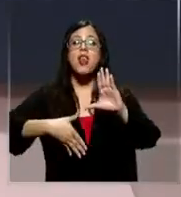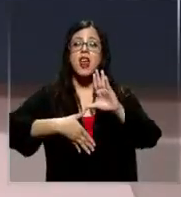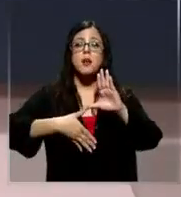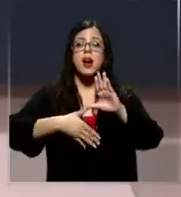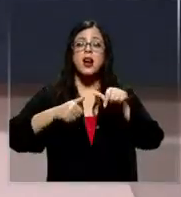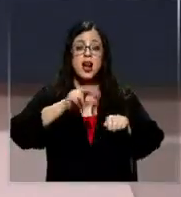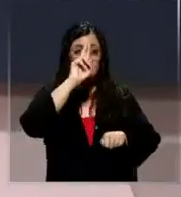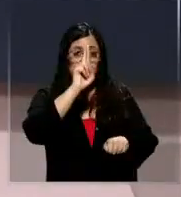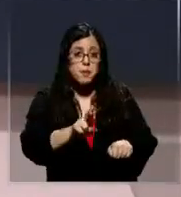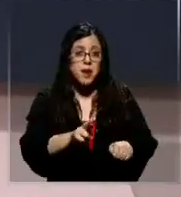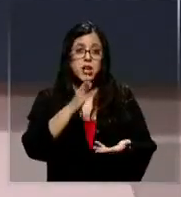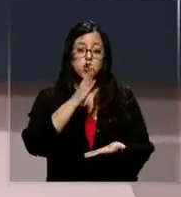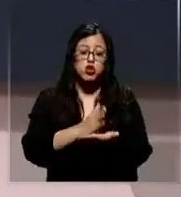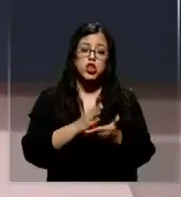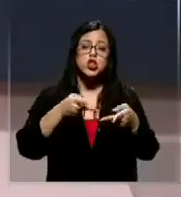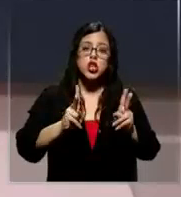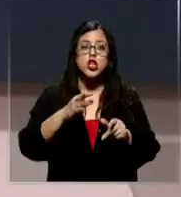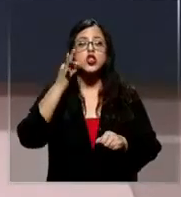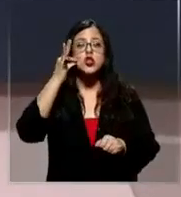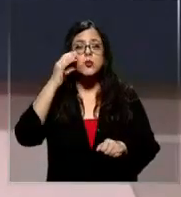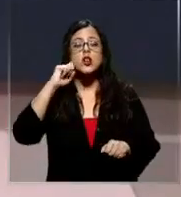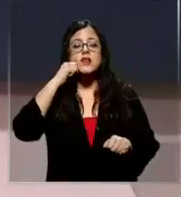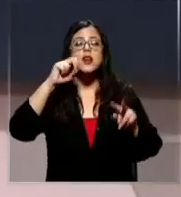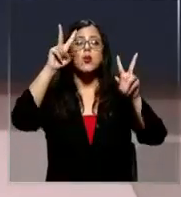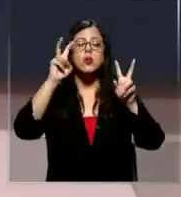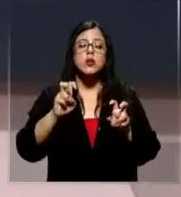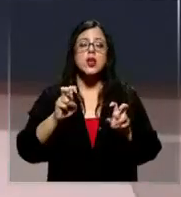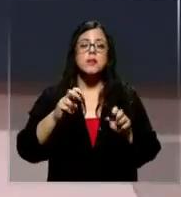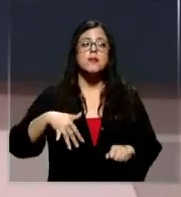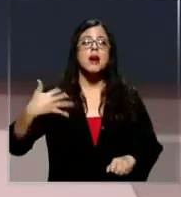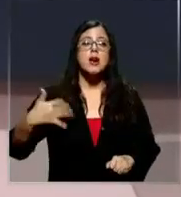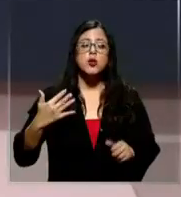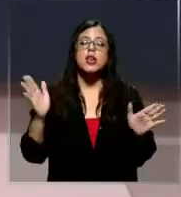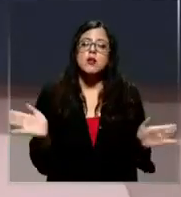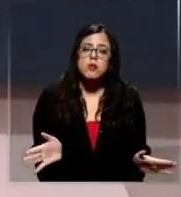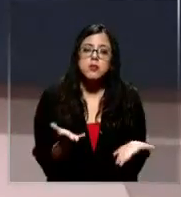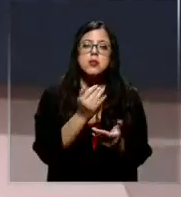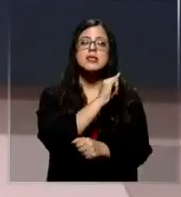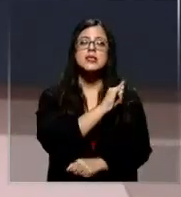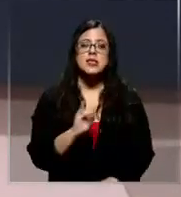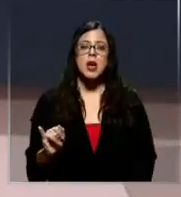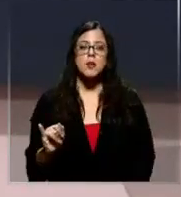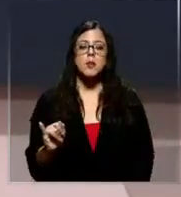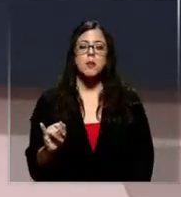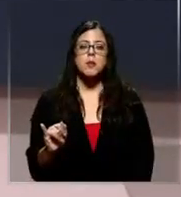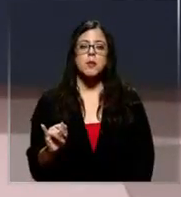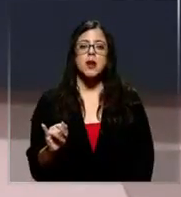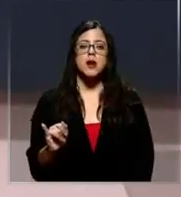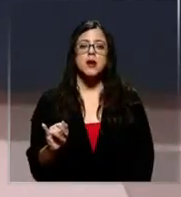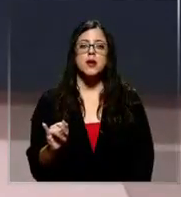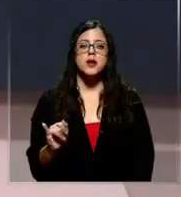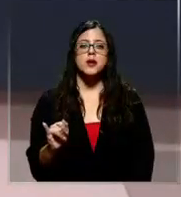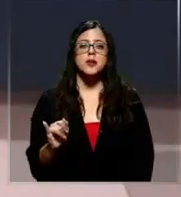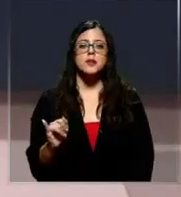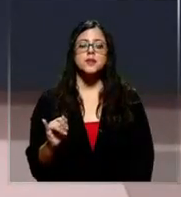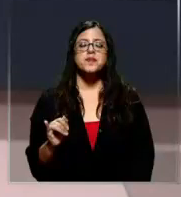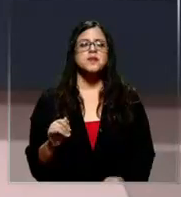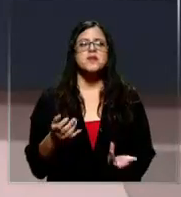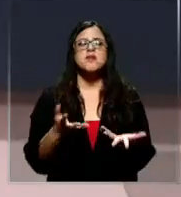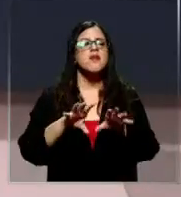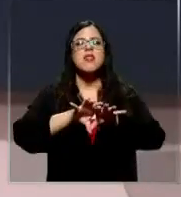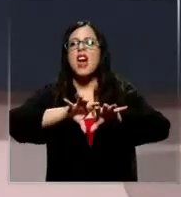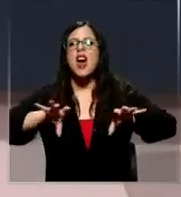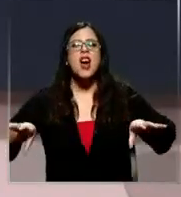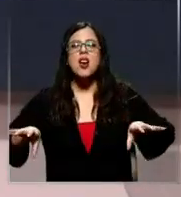los derechos humanos es un mínimo civilizatorio que promoveremos siempre, independiente del